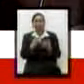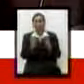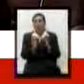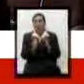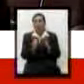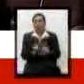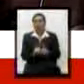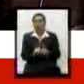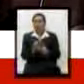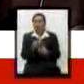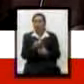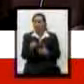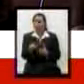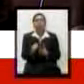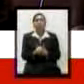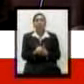precisar, señor presidente, si usted...